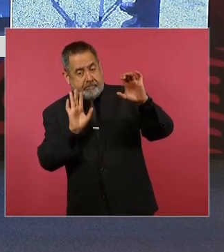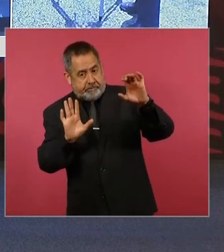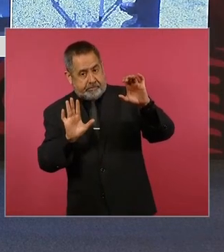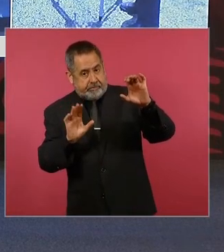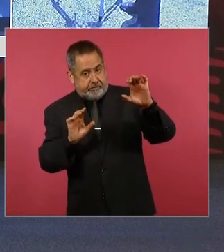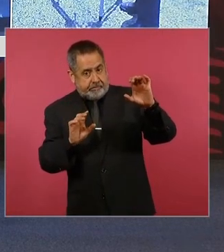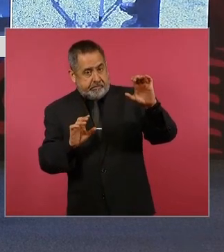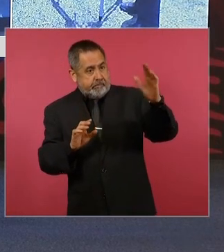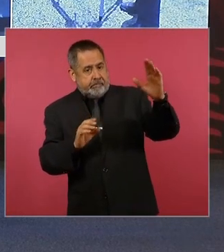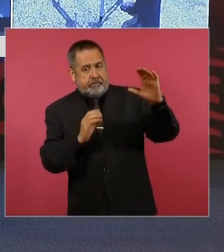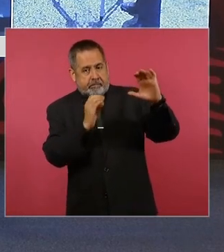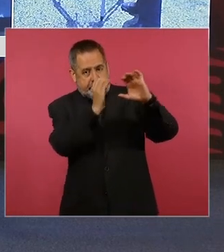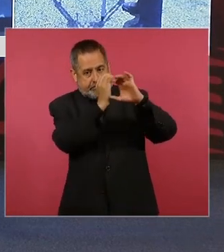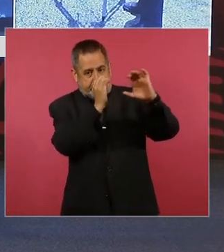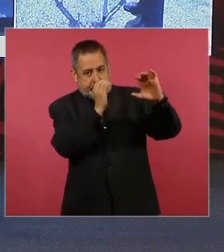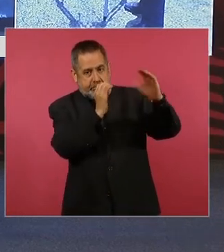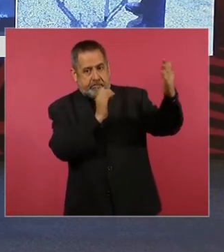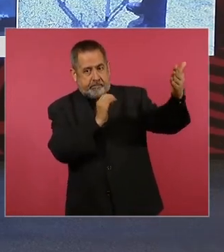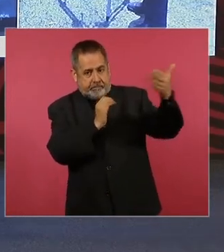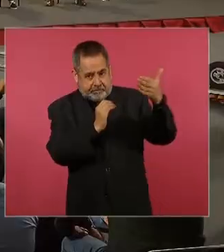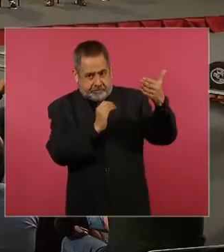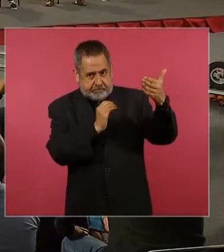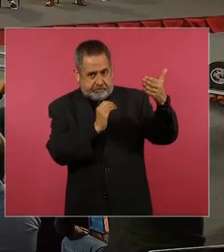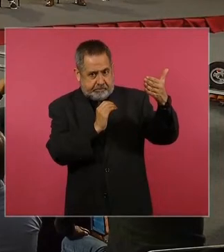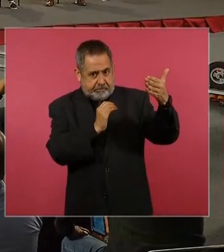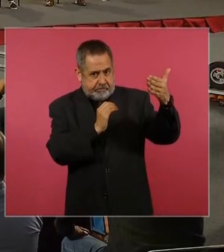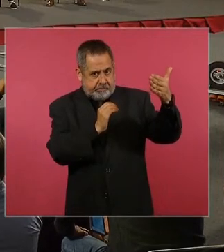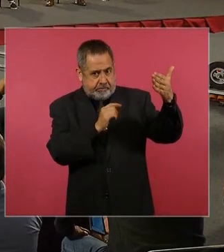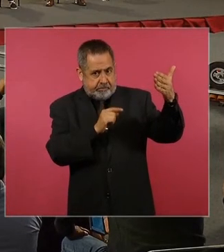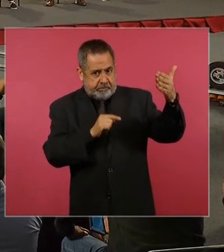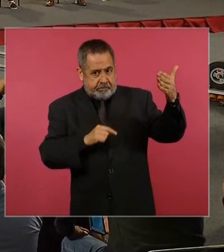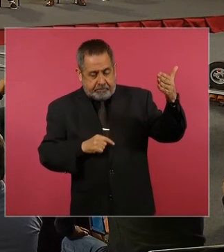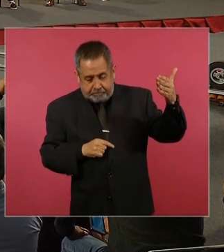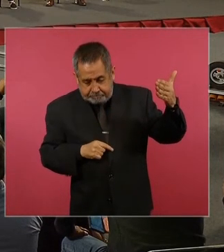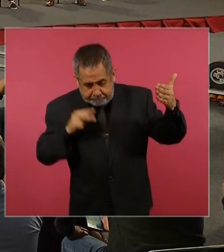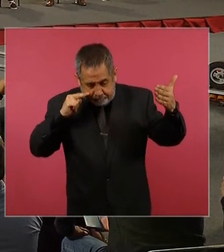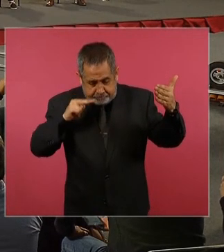con esto también el telescopio, de este lado, y cuando se vea la sombra,